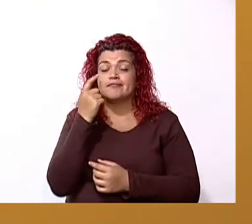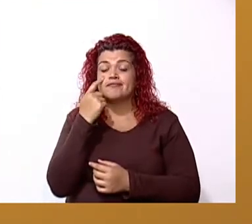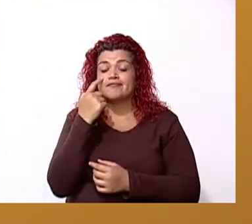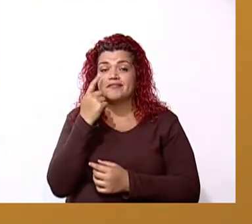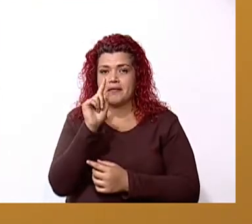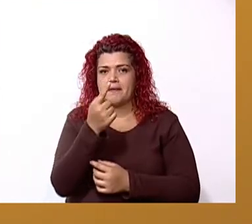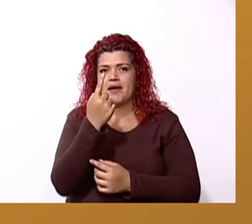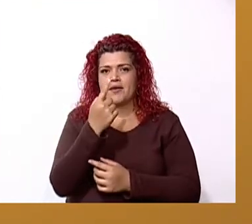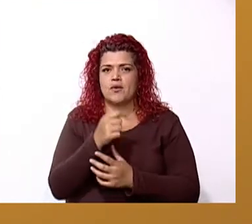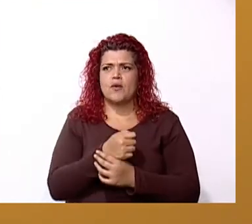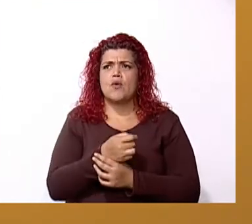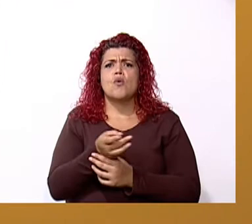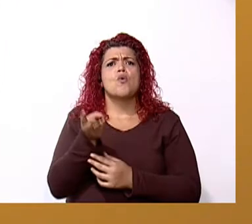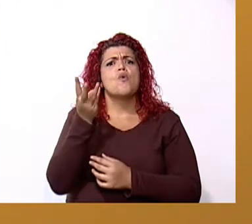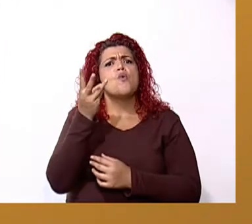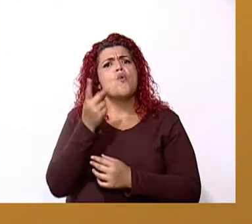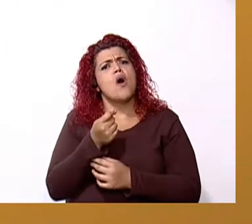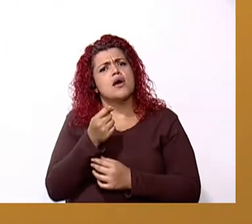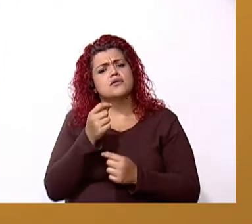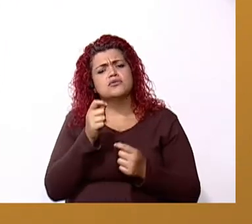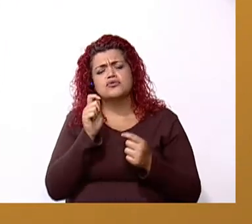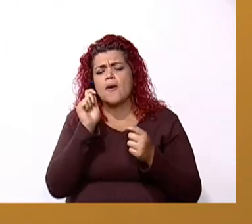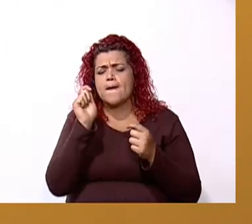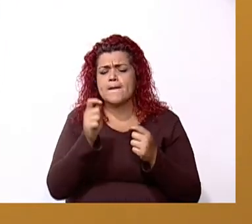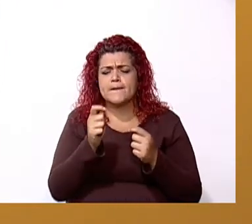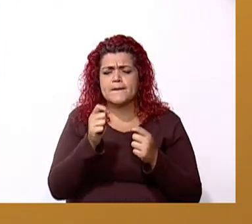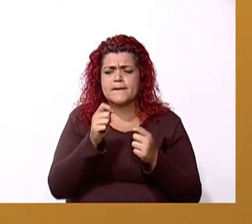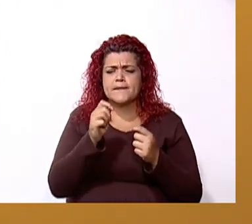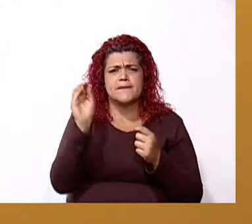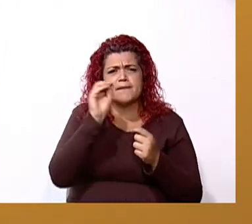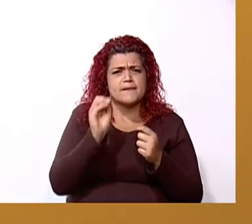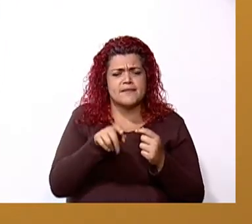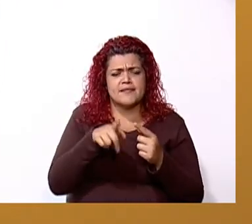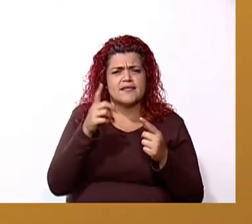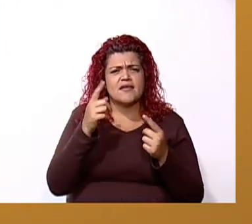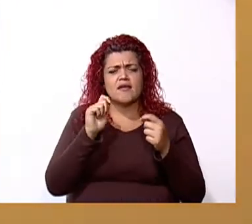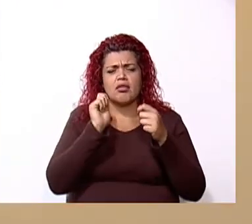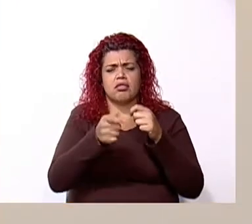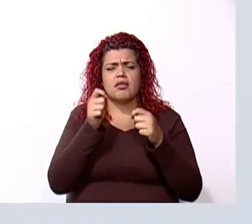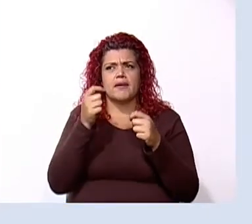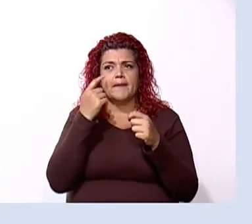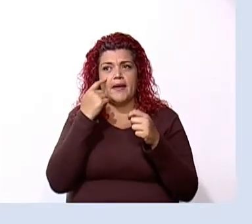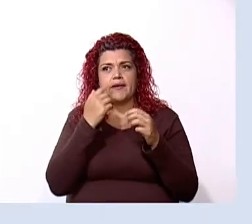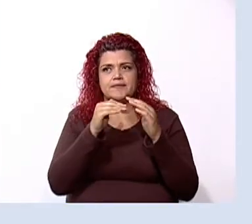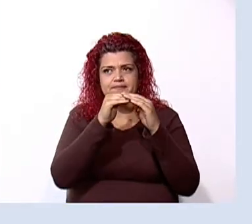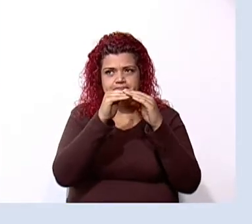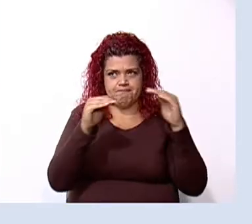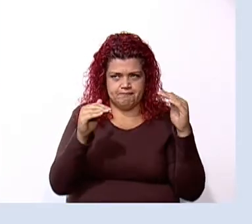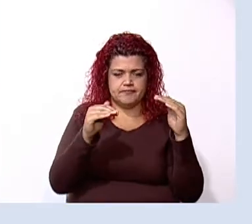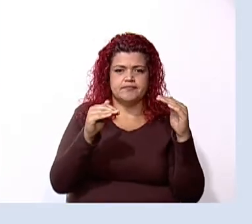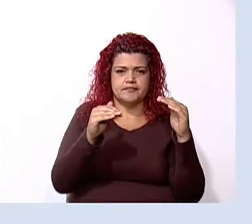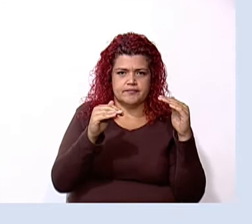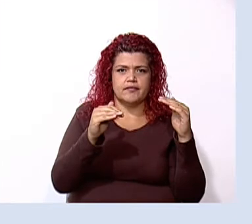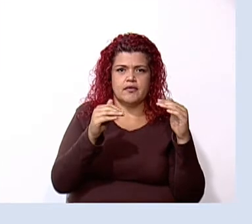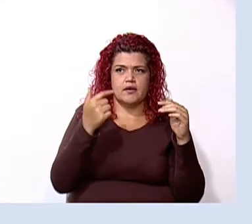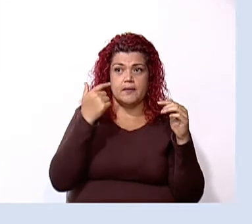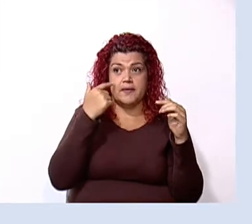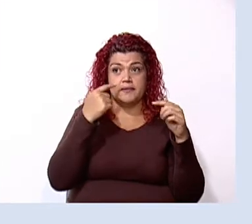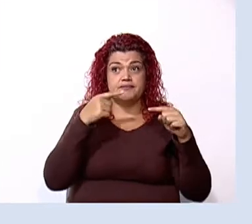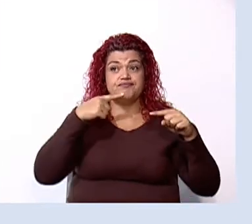Veamos primero cuántos puntos tenía antes de hacer el último lanzamiento. Observemos la tablita.